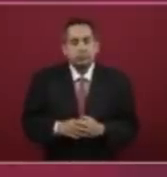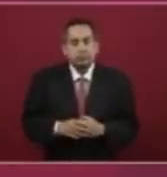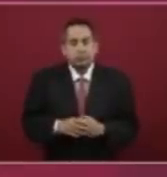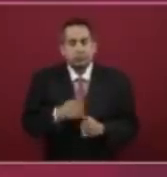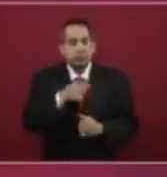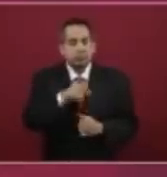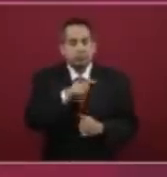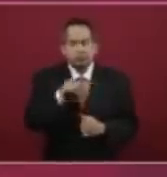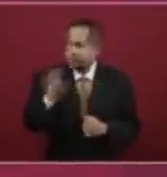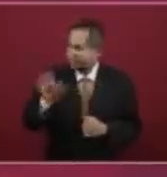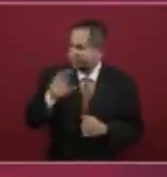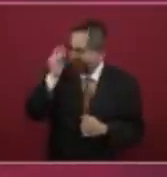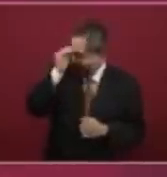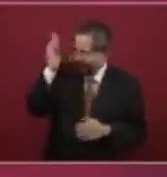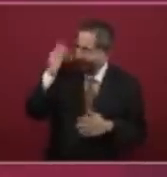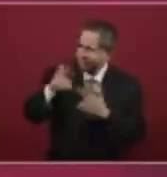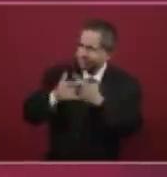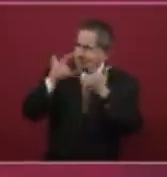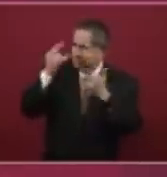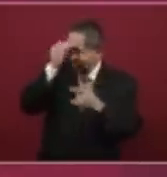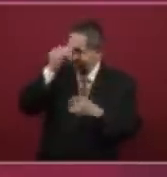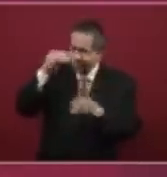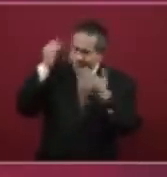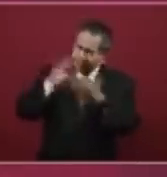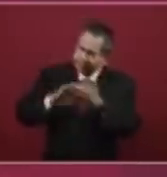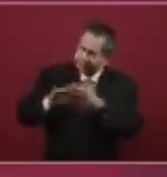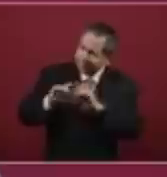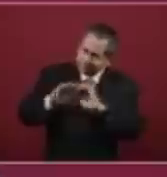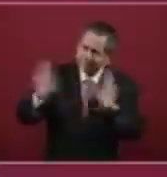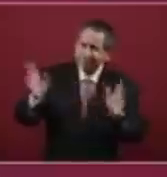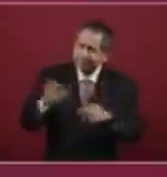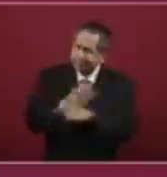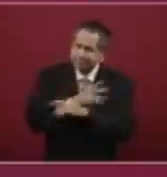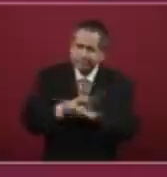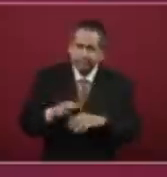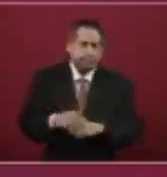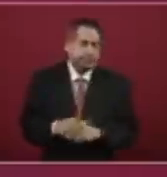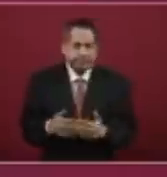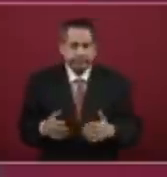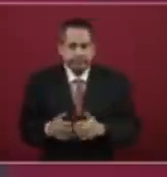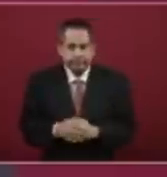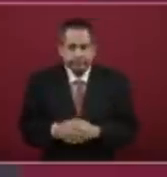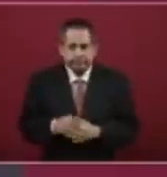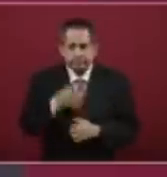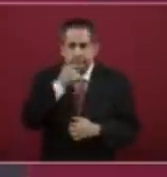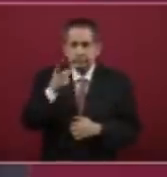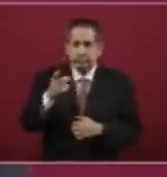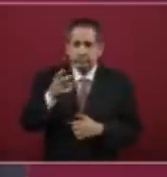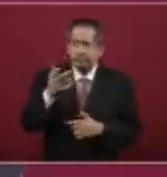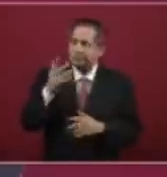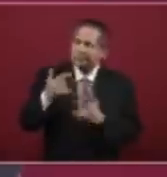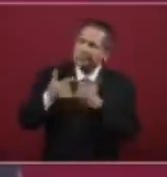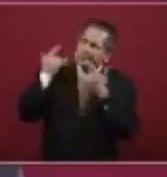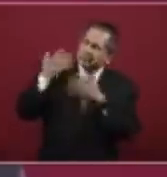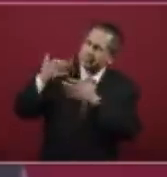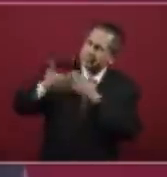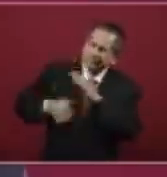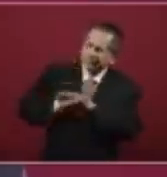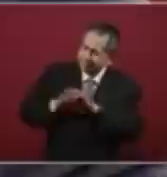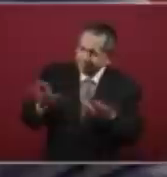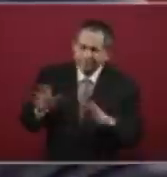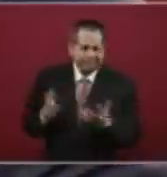nos olvidáramos de la historia. Se ha hablado hasta del fin de la historia.